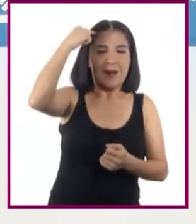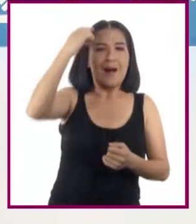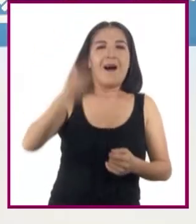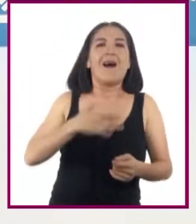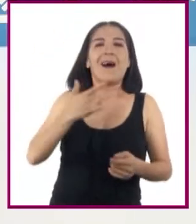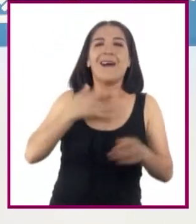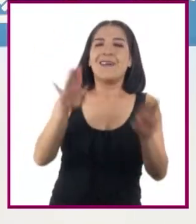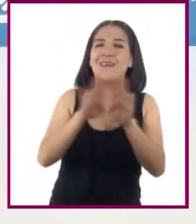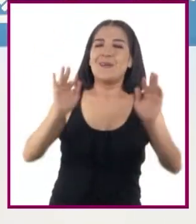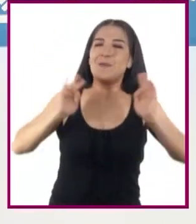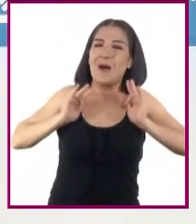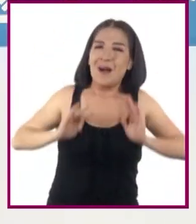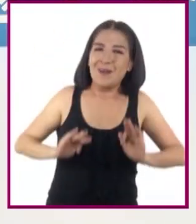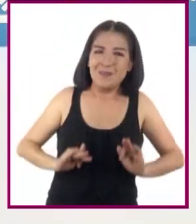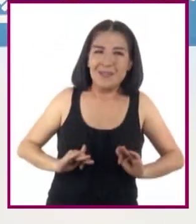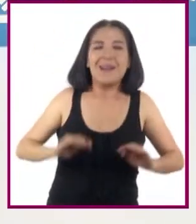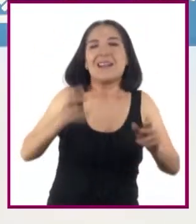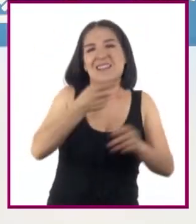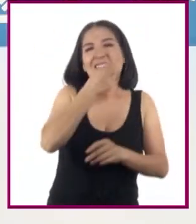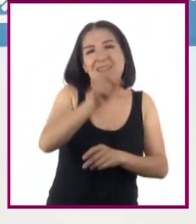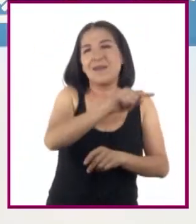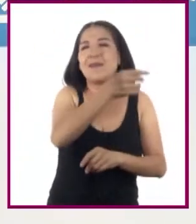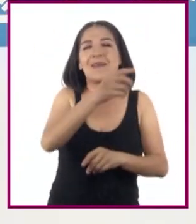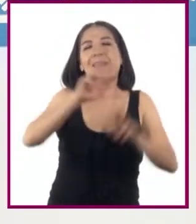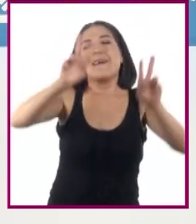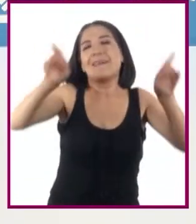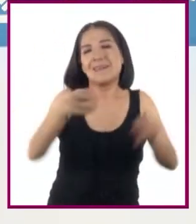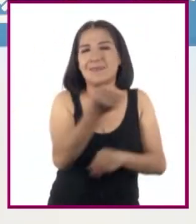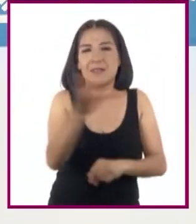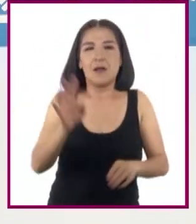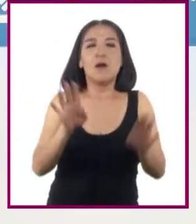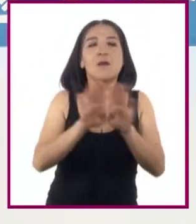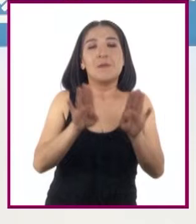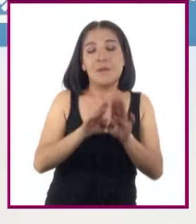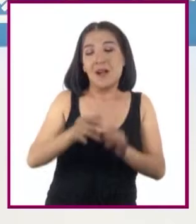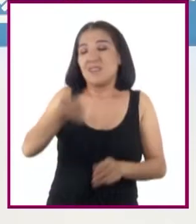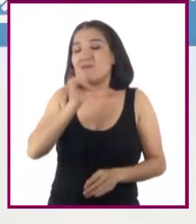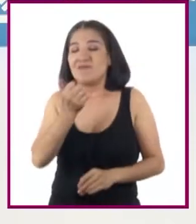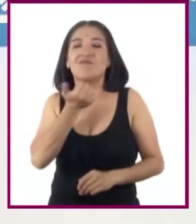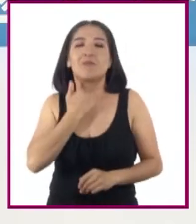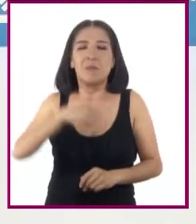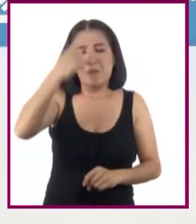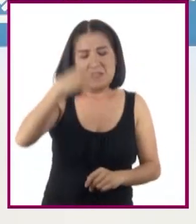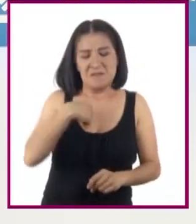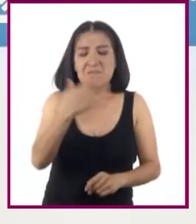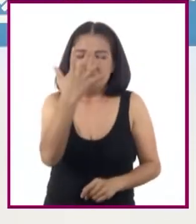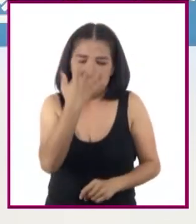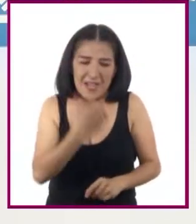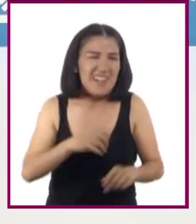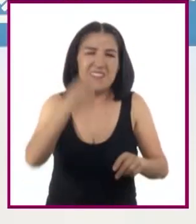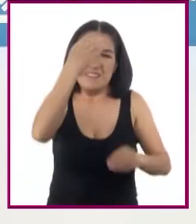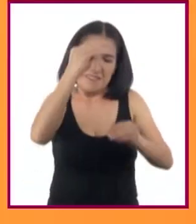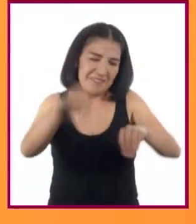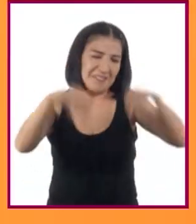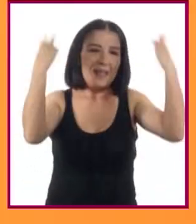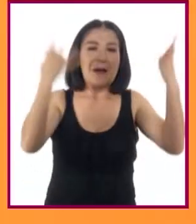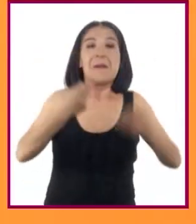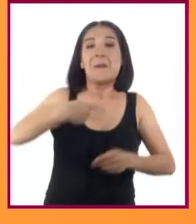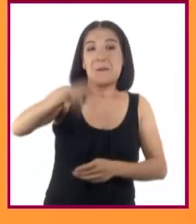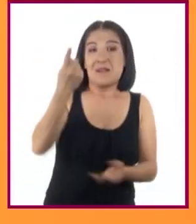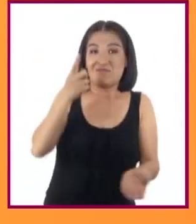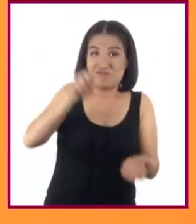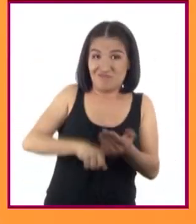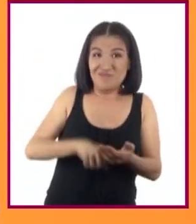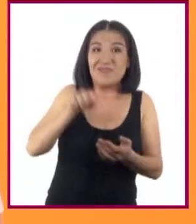bienestar. Por eso el dicho popular de que ciertas bebidas son quitapenas o sirven para todo mal. Pero las